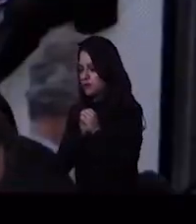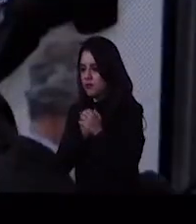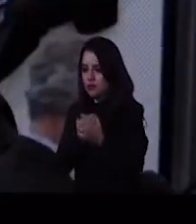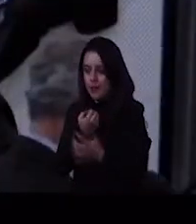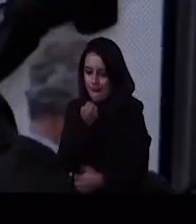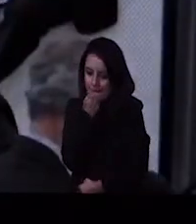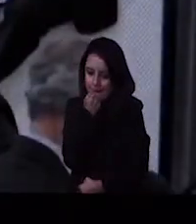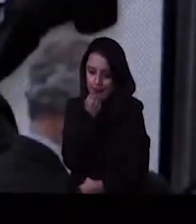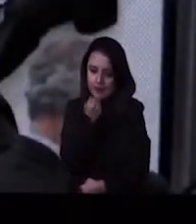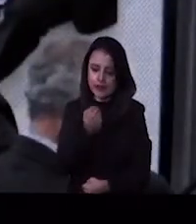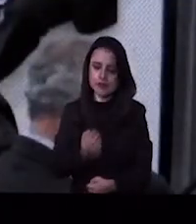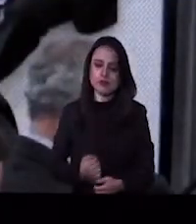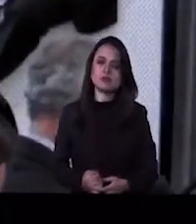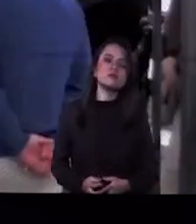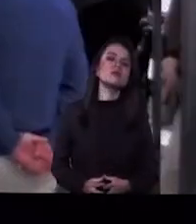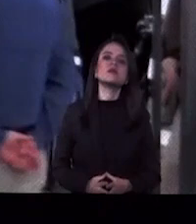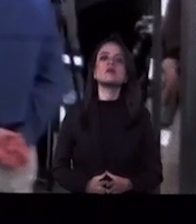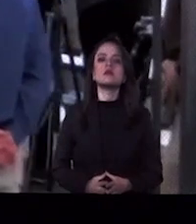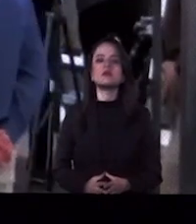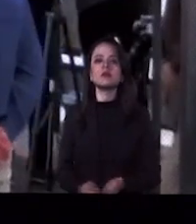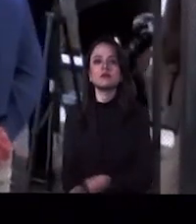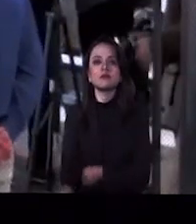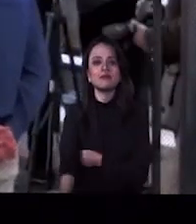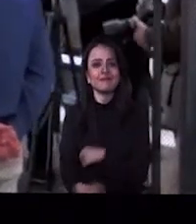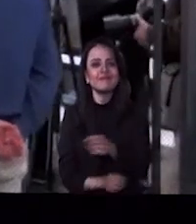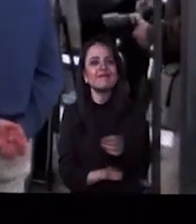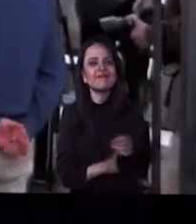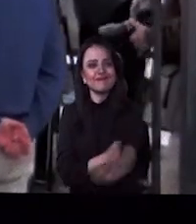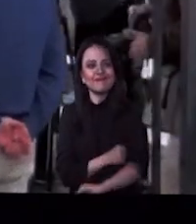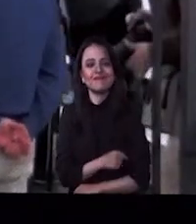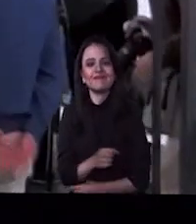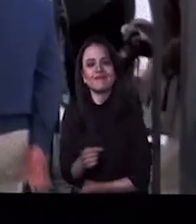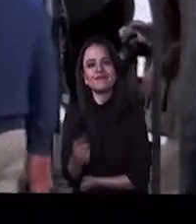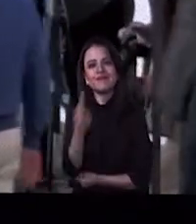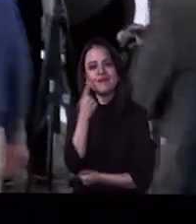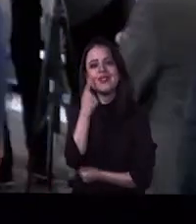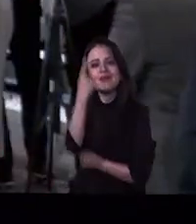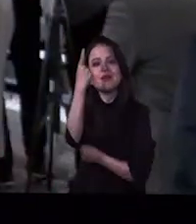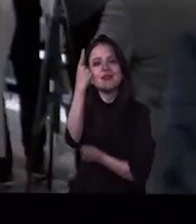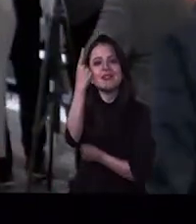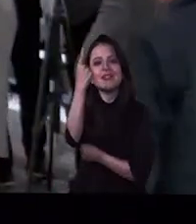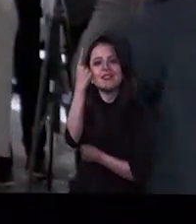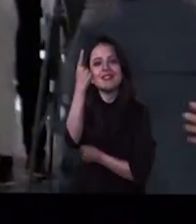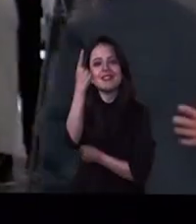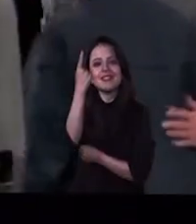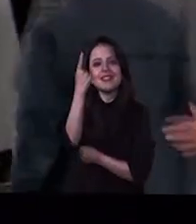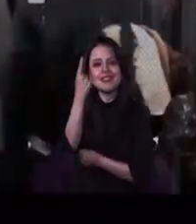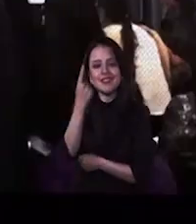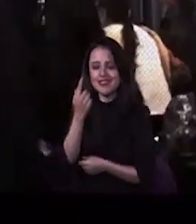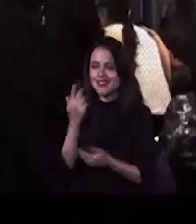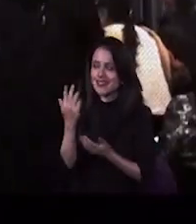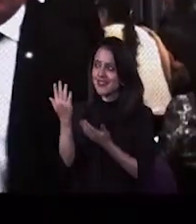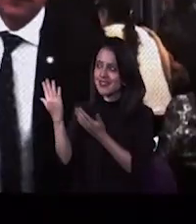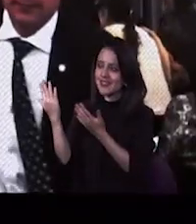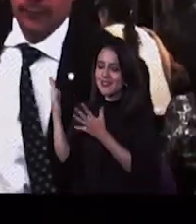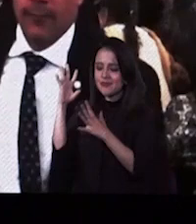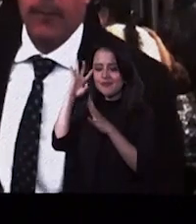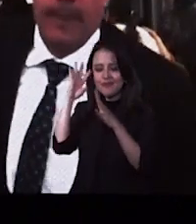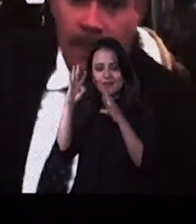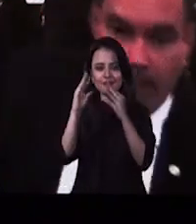expresaba. Es la primera vez en Colombia que se realiza un trabajo